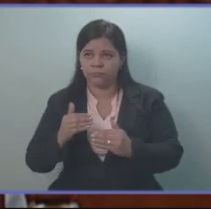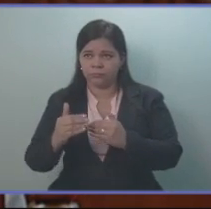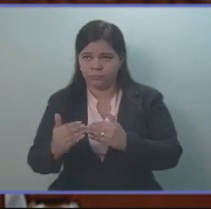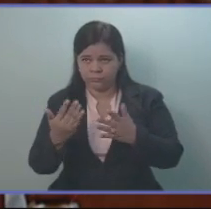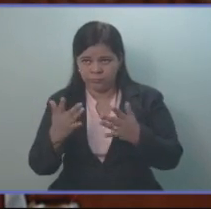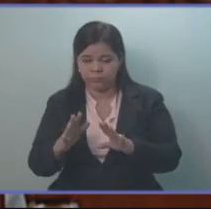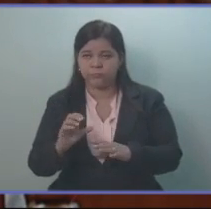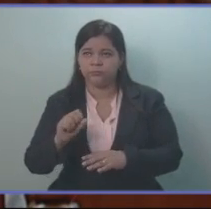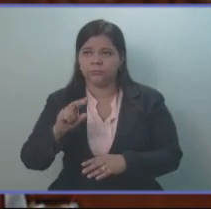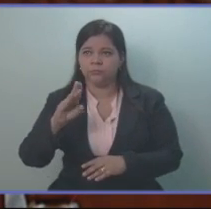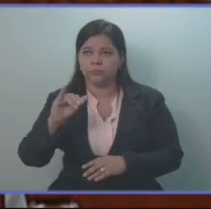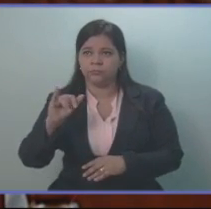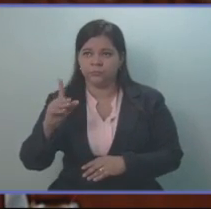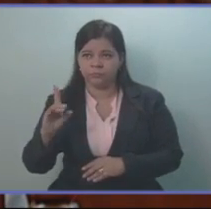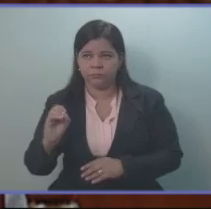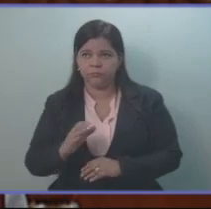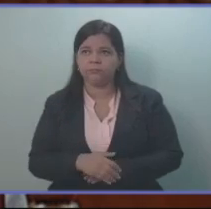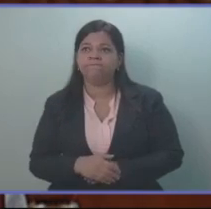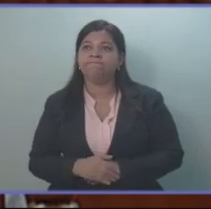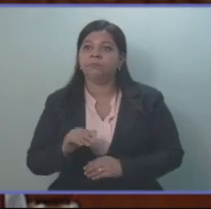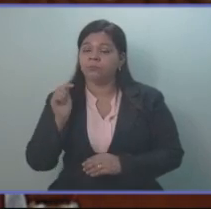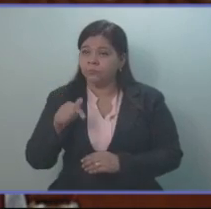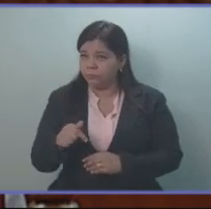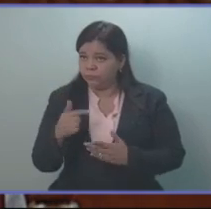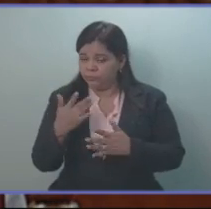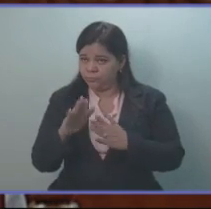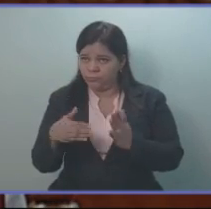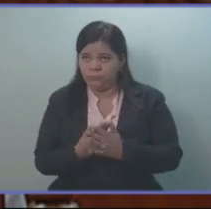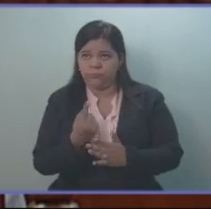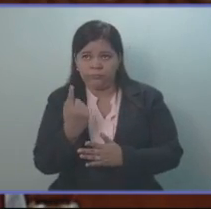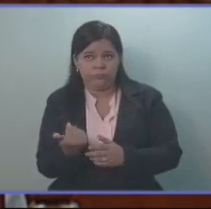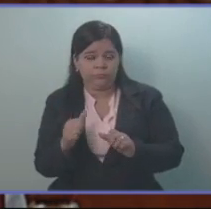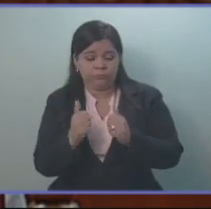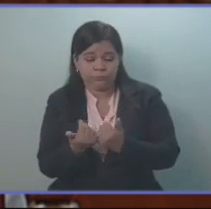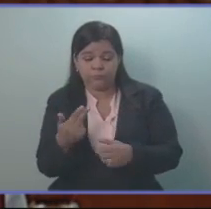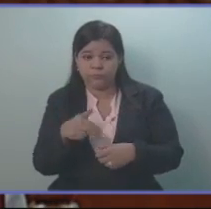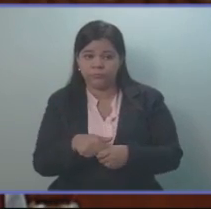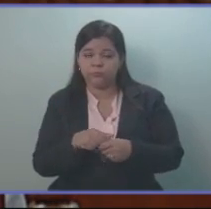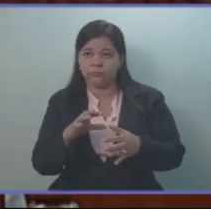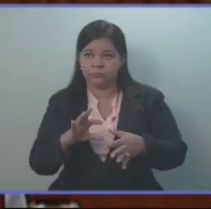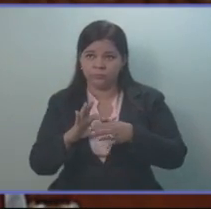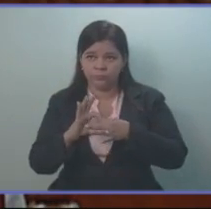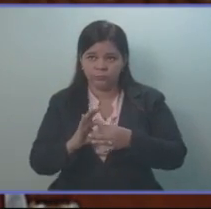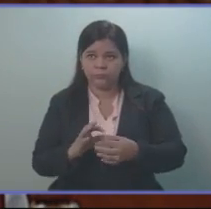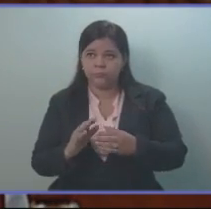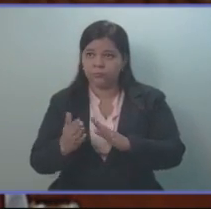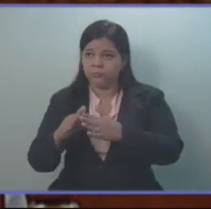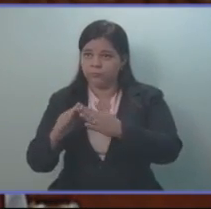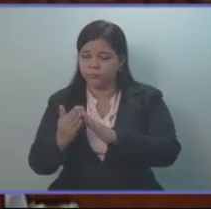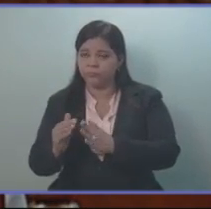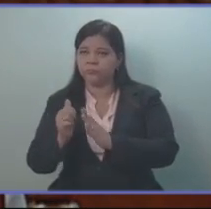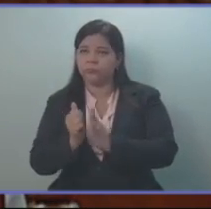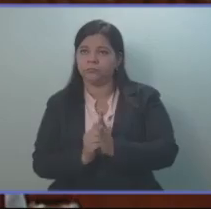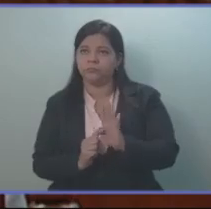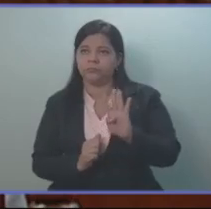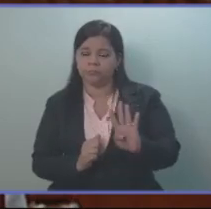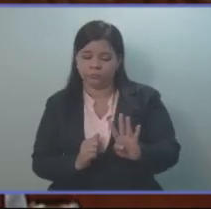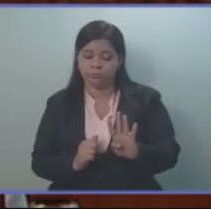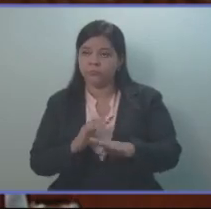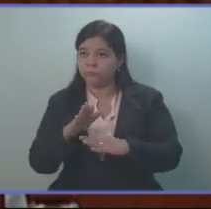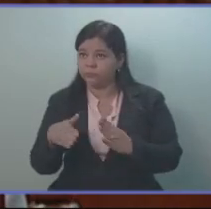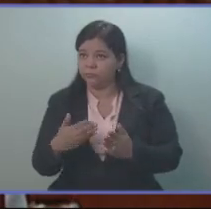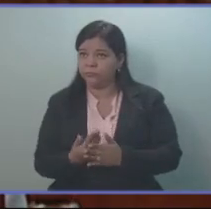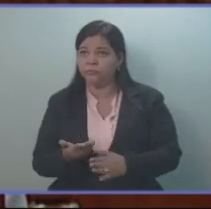y del subsidio respectivo. Del subsidio a los asociados a través de las cooperativas de vivienda por ayuda mutua. Artículo 4. El subsidio se